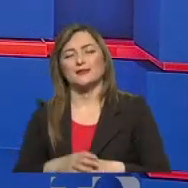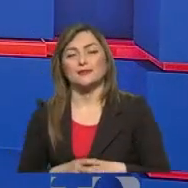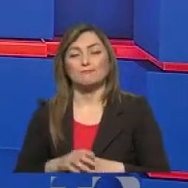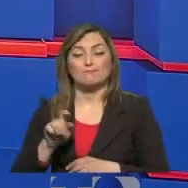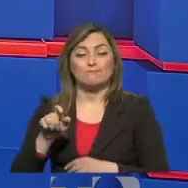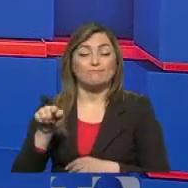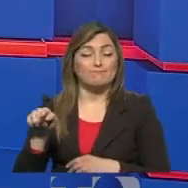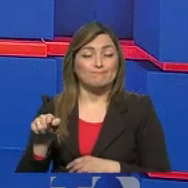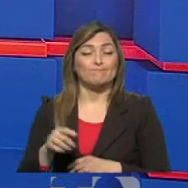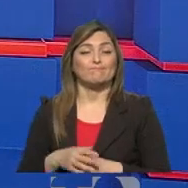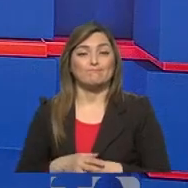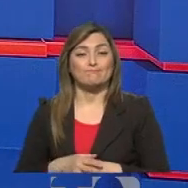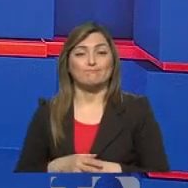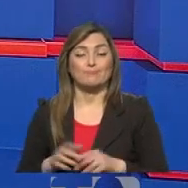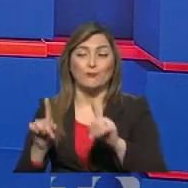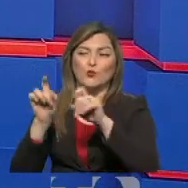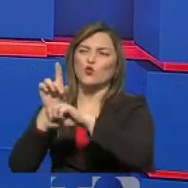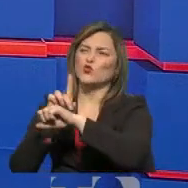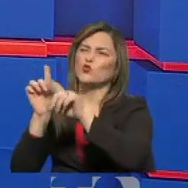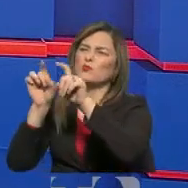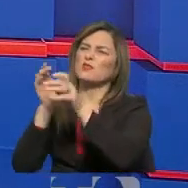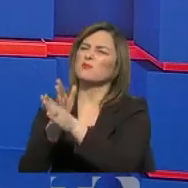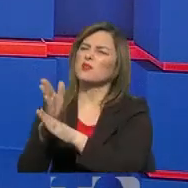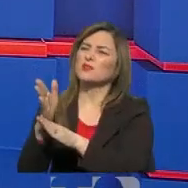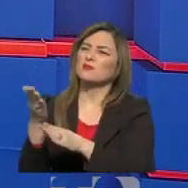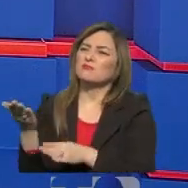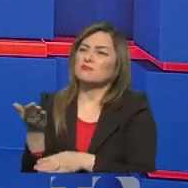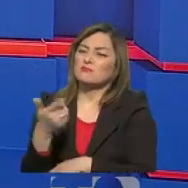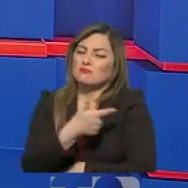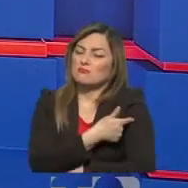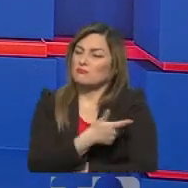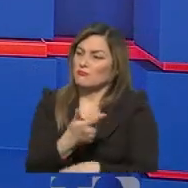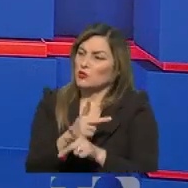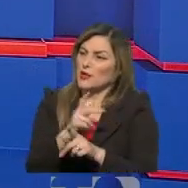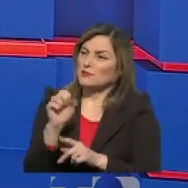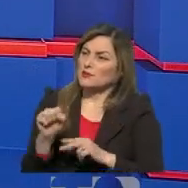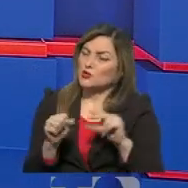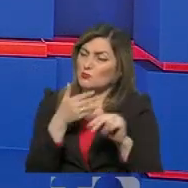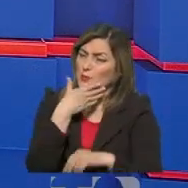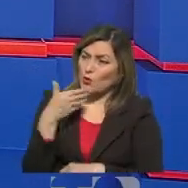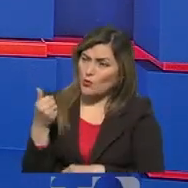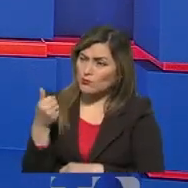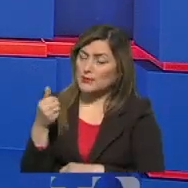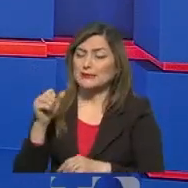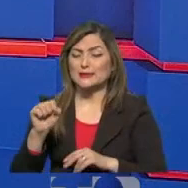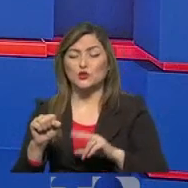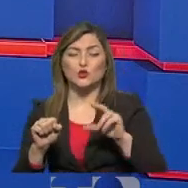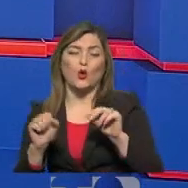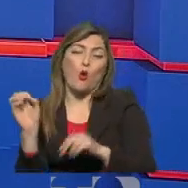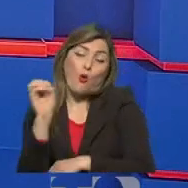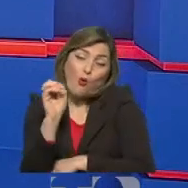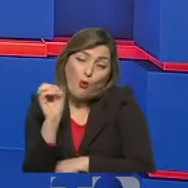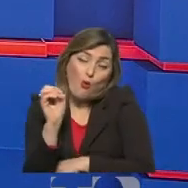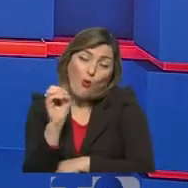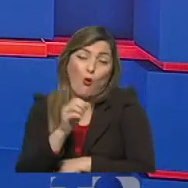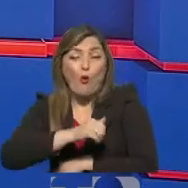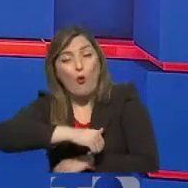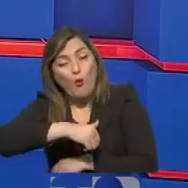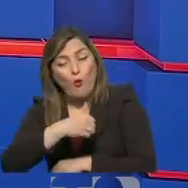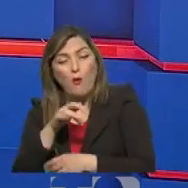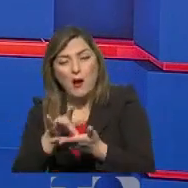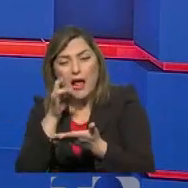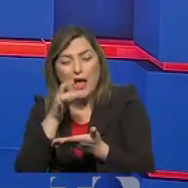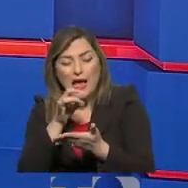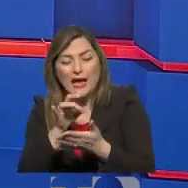deberían tratar de consultar con su médico especialista para ver si la vacuna de Pfizer es la mejor opción para ustedes o tal vez tienen que dejar de